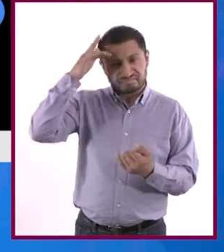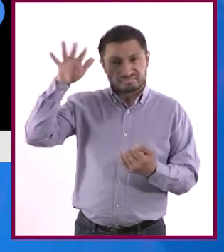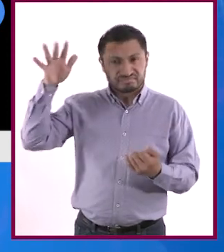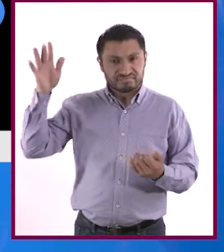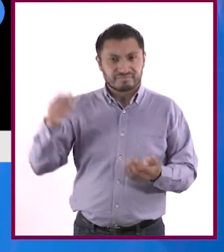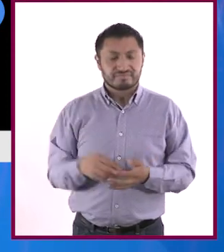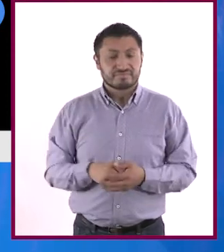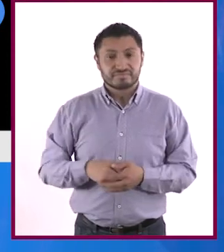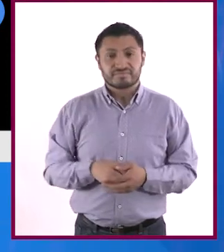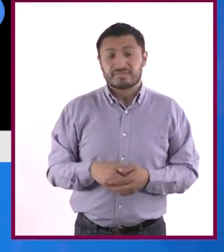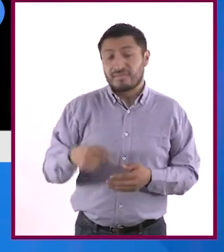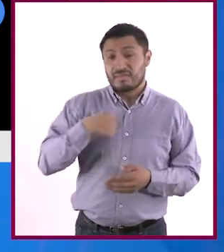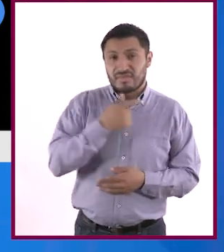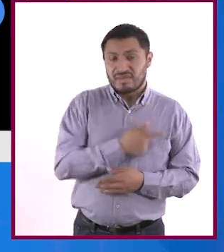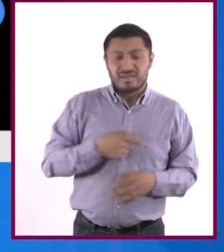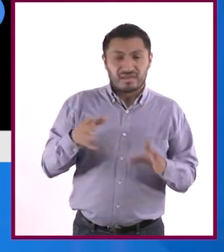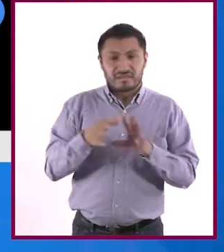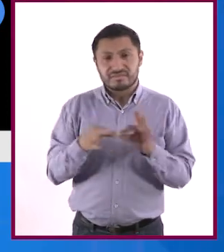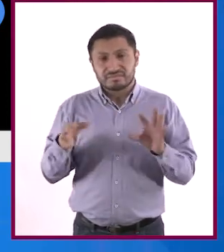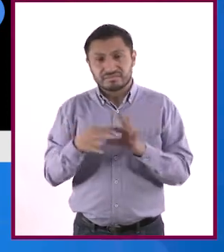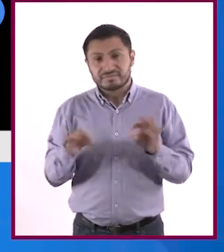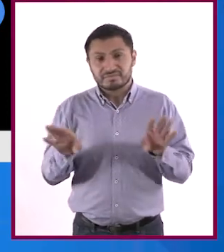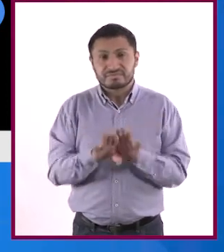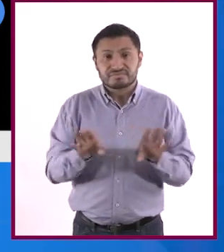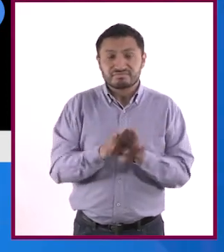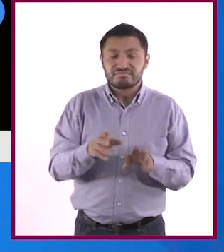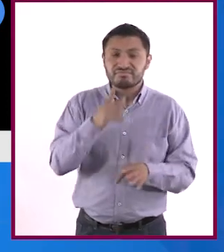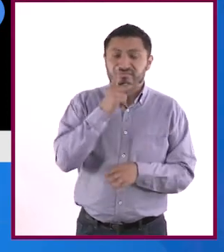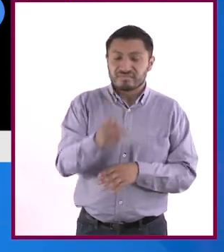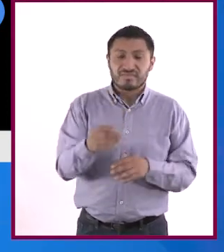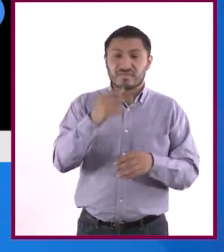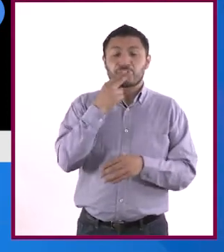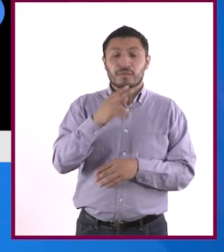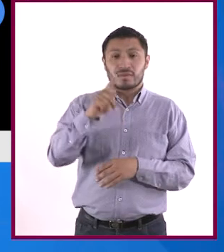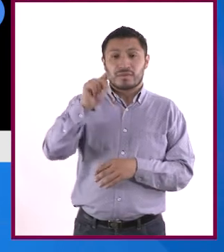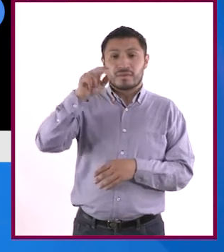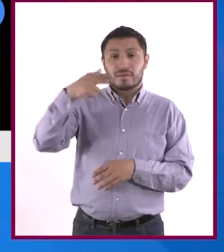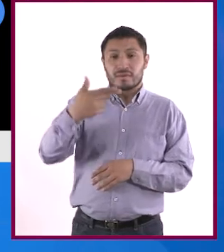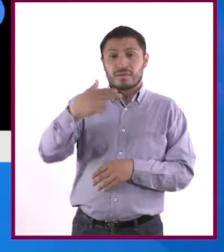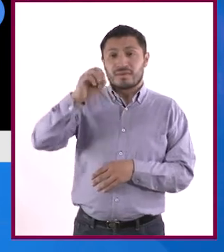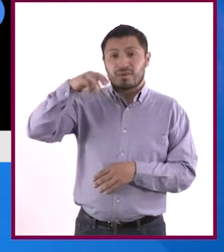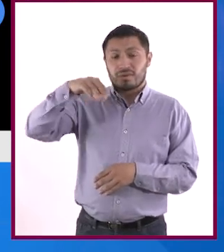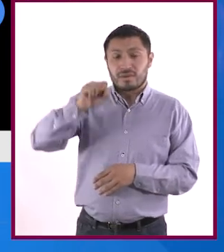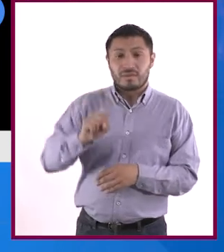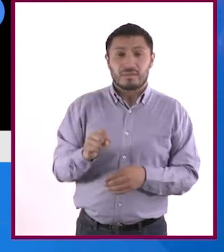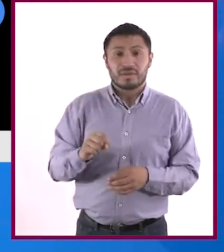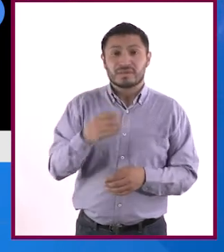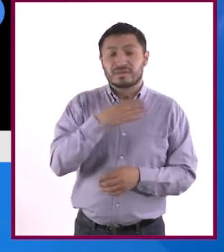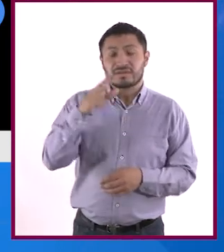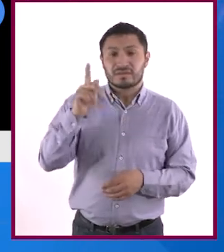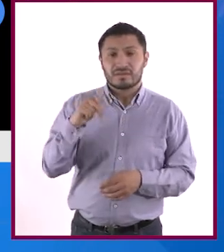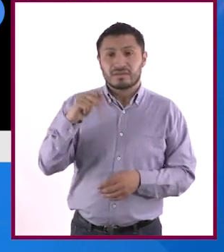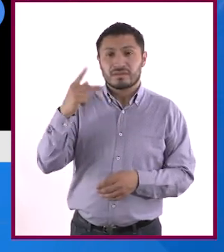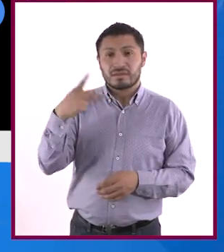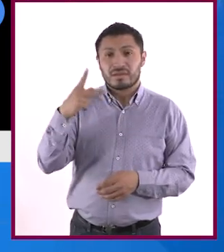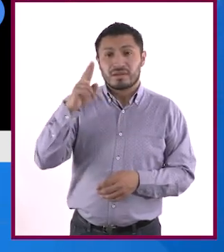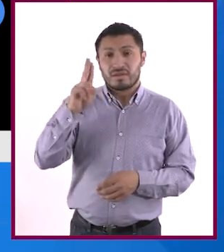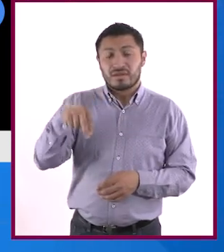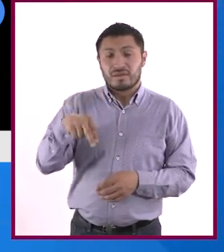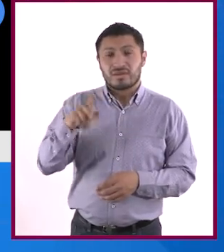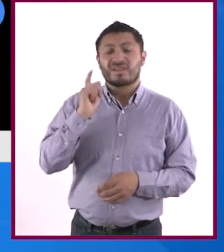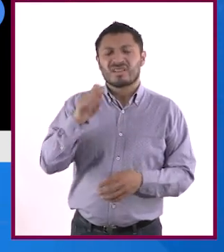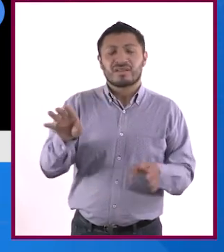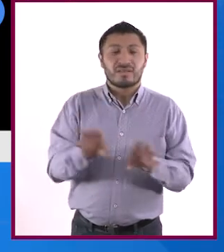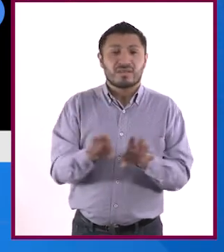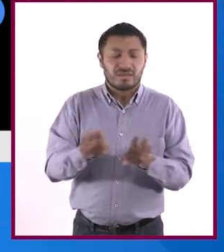adultocentristas. A mí me gusta explicarlo en los términos que usa Thomas Kuhn, que probablemente pues muchos de las y los jóvenes